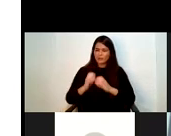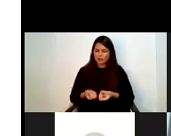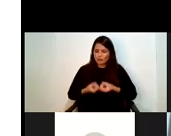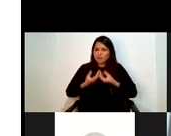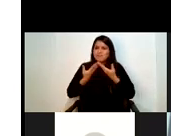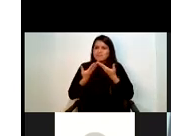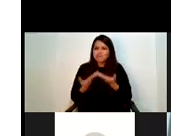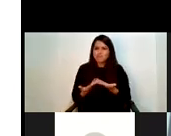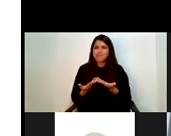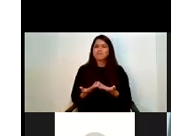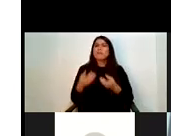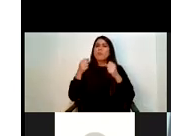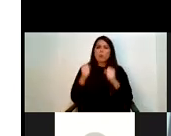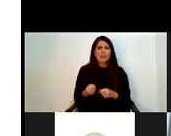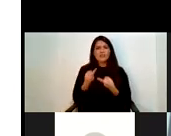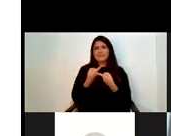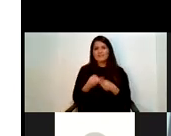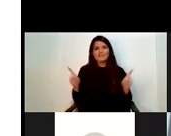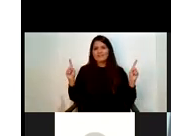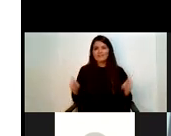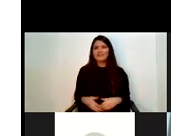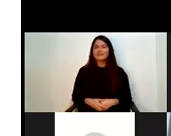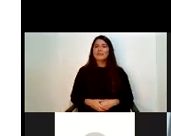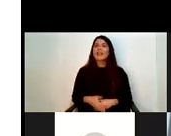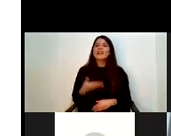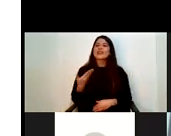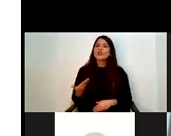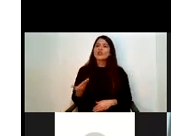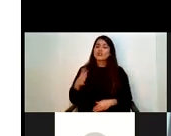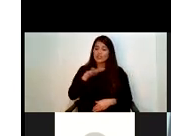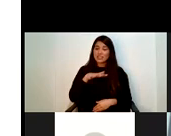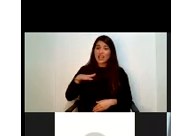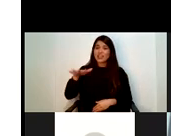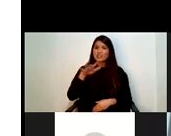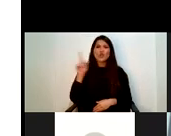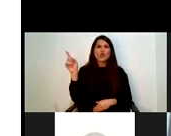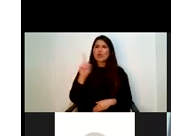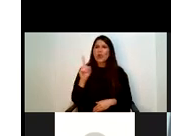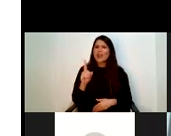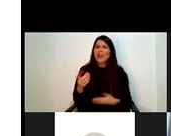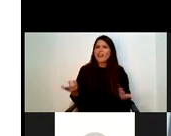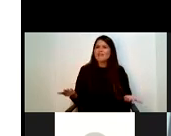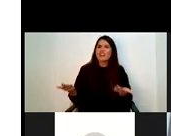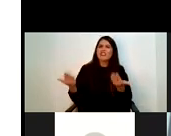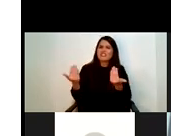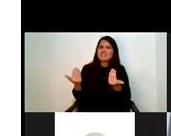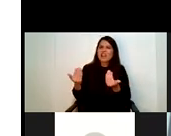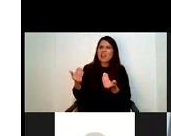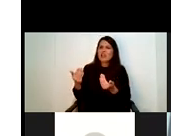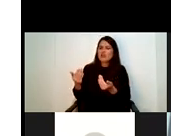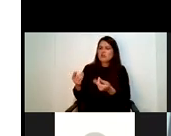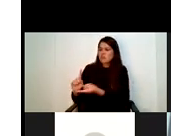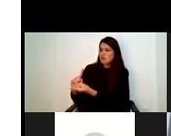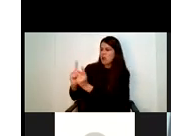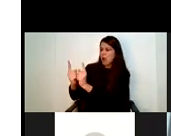manifestamos, puede ser distinto. Por lo tanto, en ese caso no era necesario intervenir